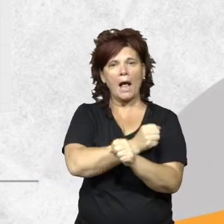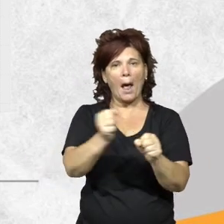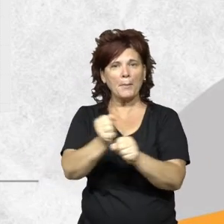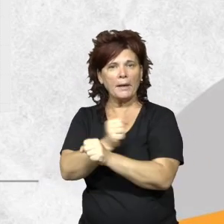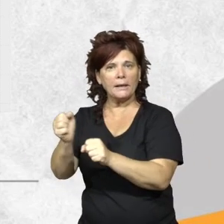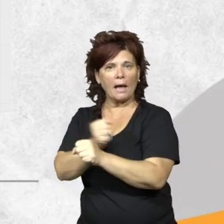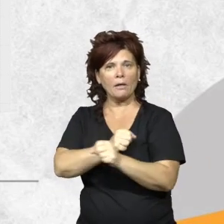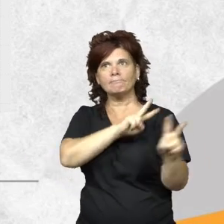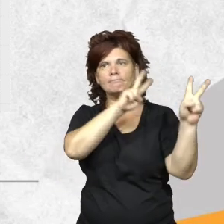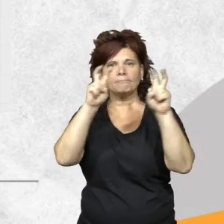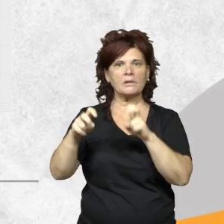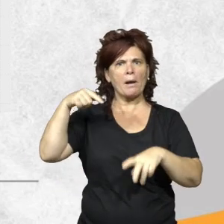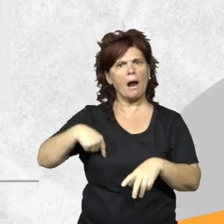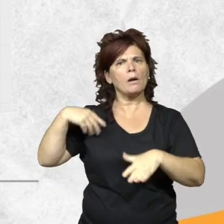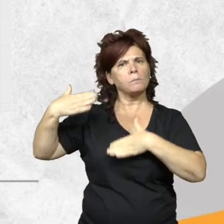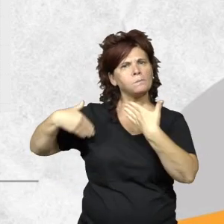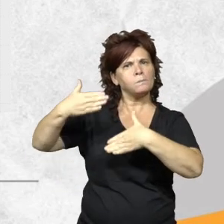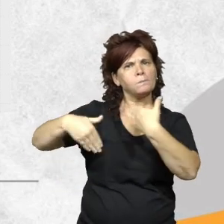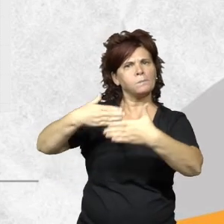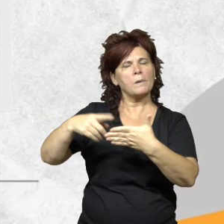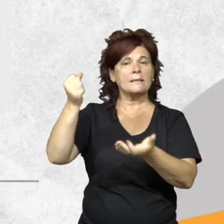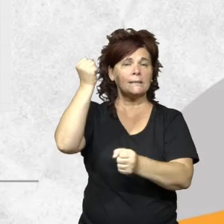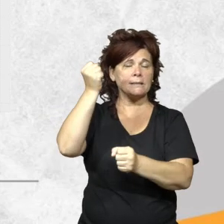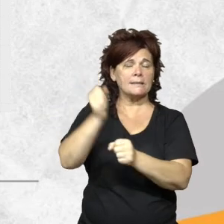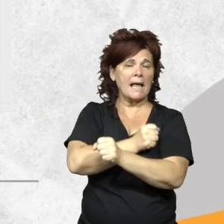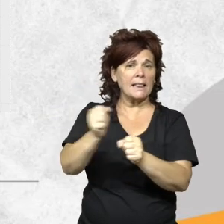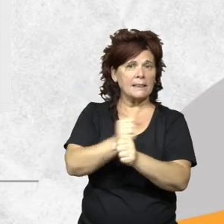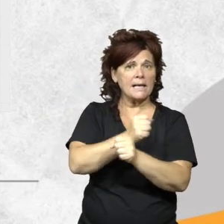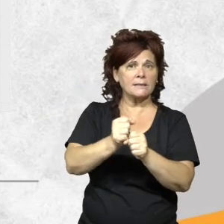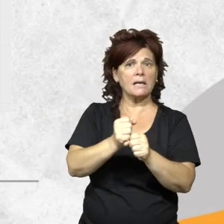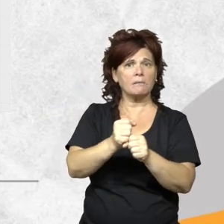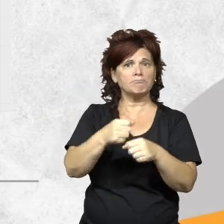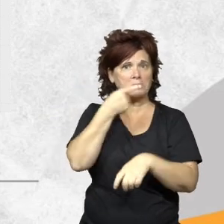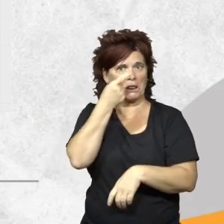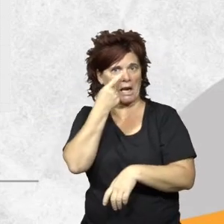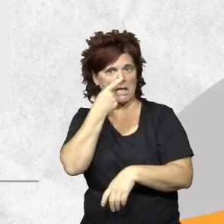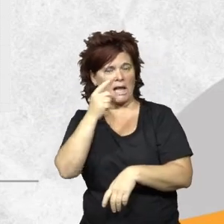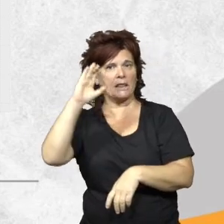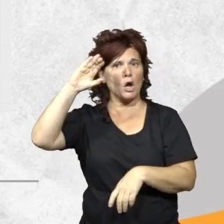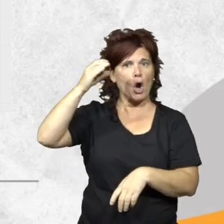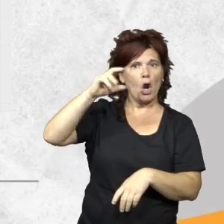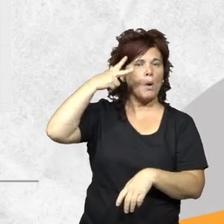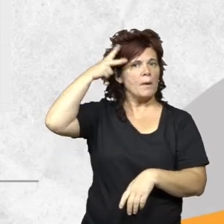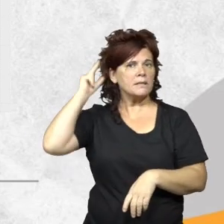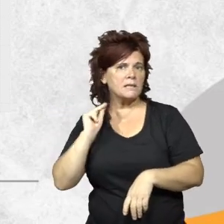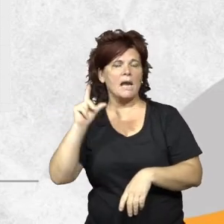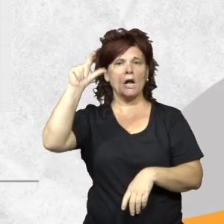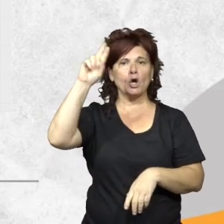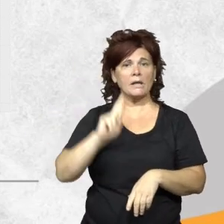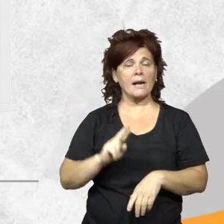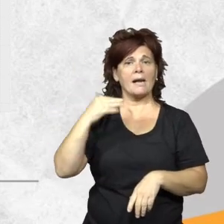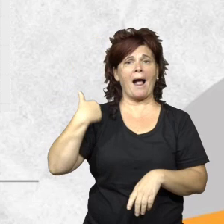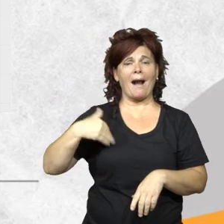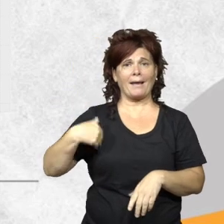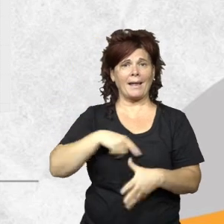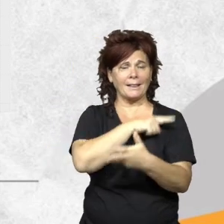y este es un tema que lo vamos a desarrollar ahora en una sentencia muy interesante de Colombia, Chile, Costa Rica y Argentina. Este tipo